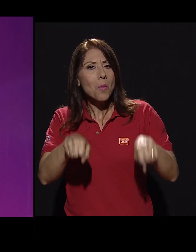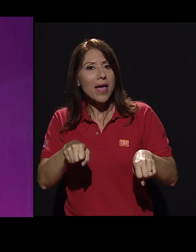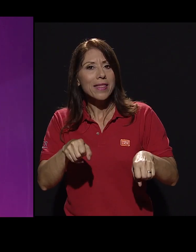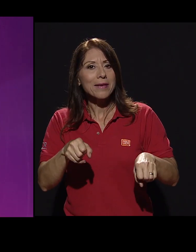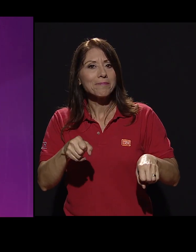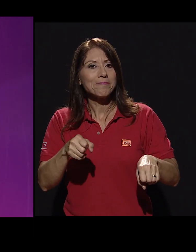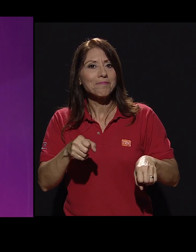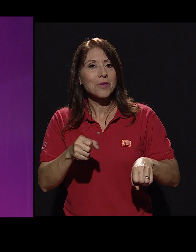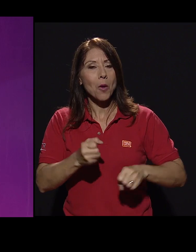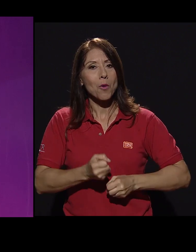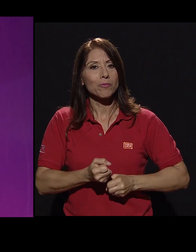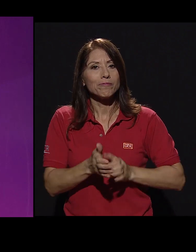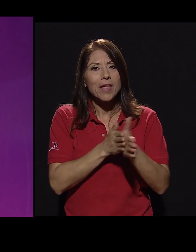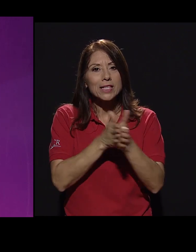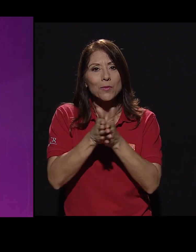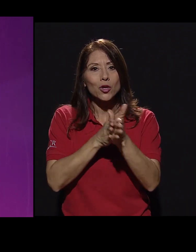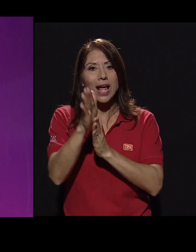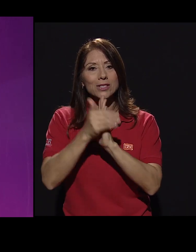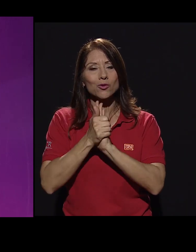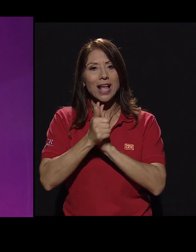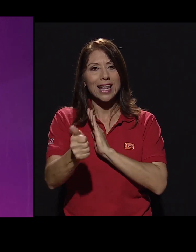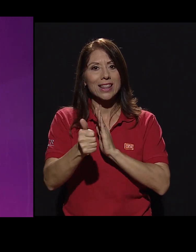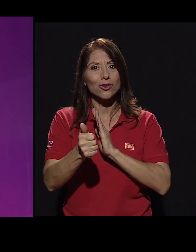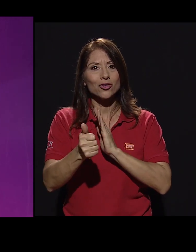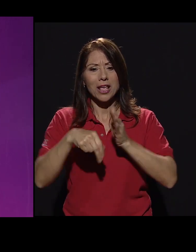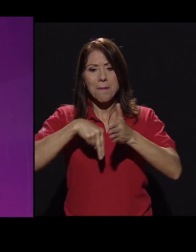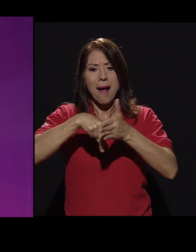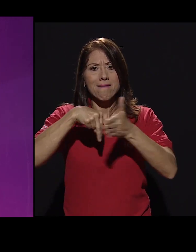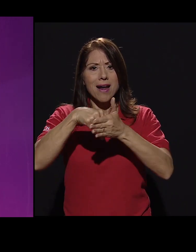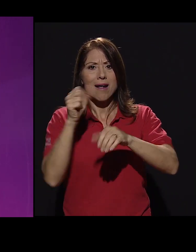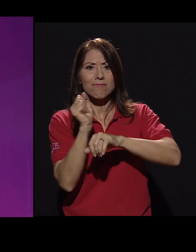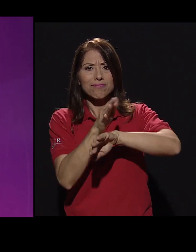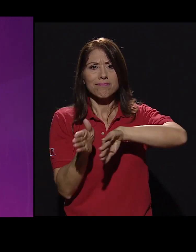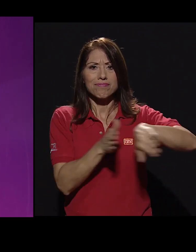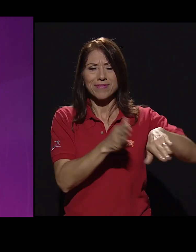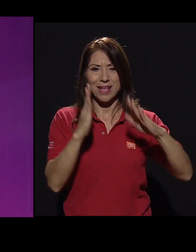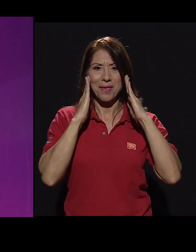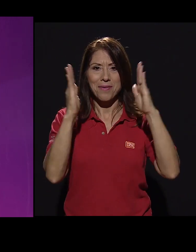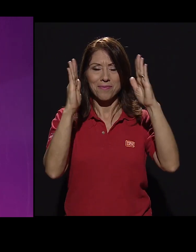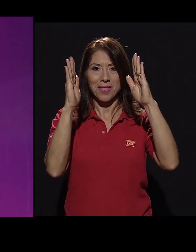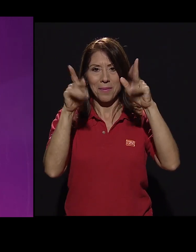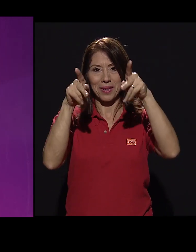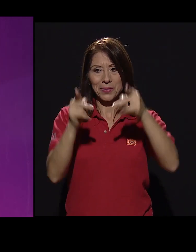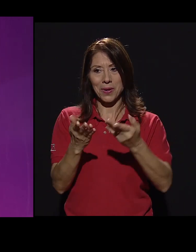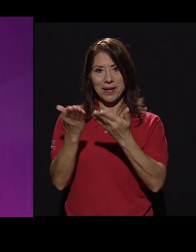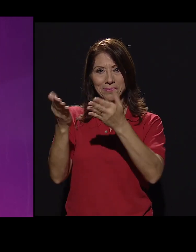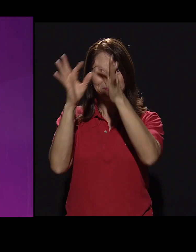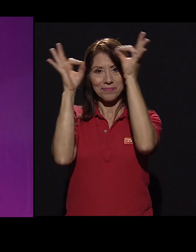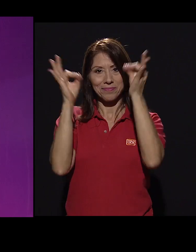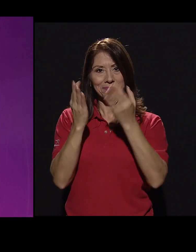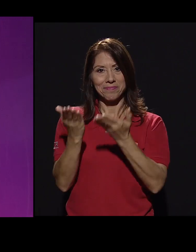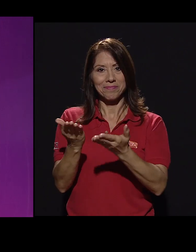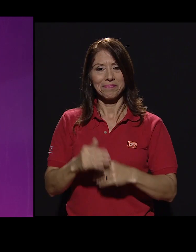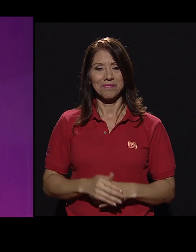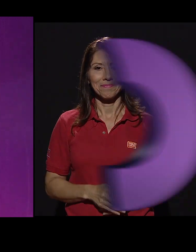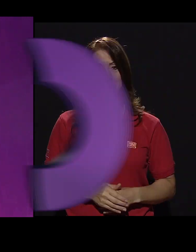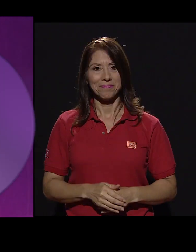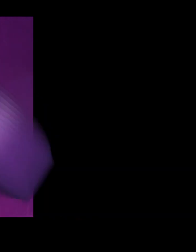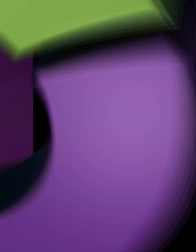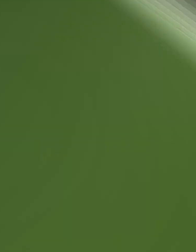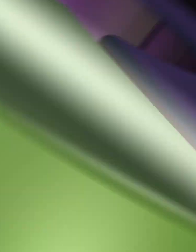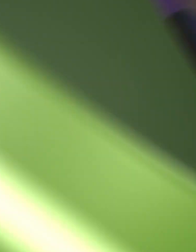usted puede Explotar sus talentos Y romper cualquier barrera Así que preste la atención Al personaje Que siga a continuación